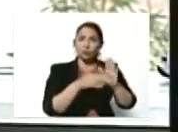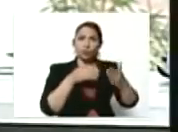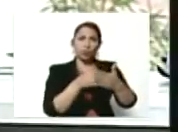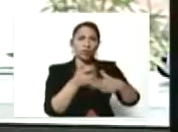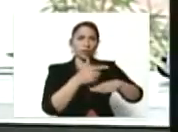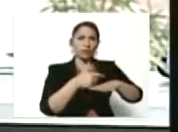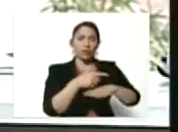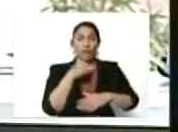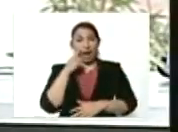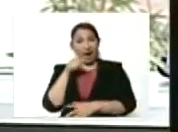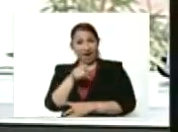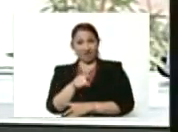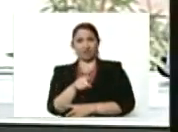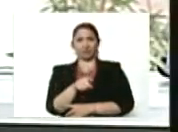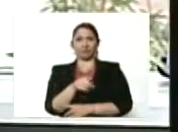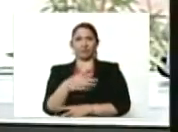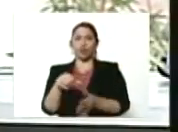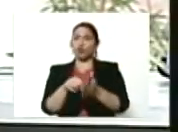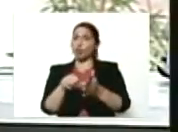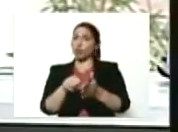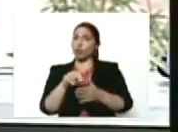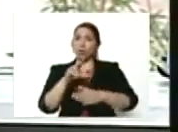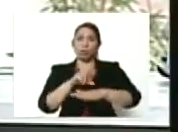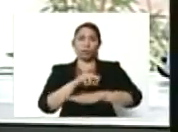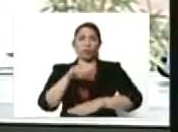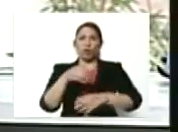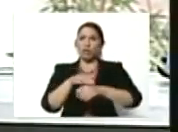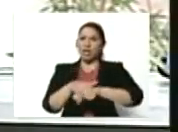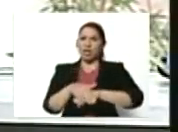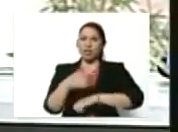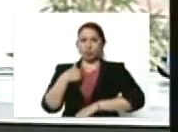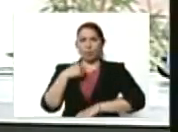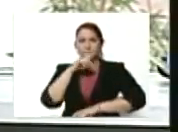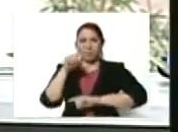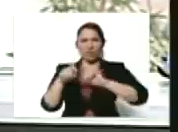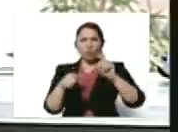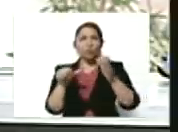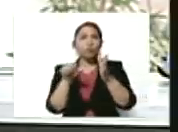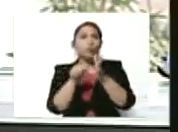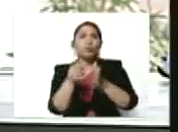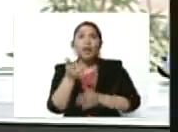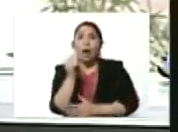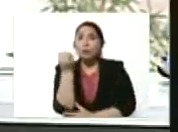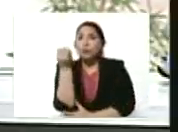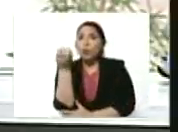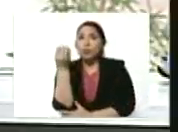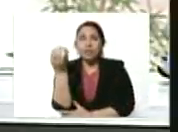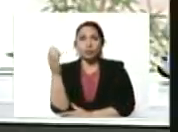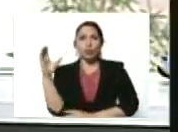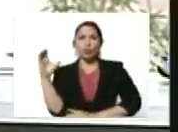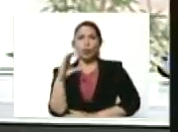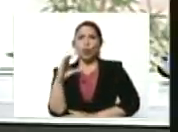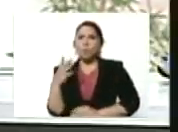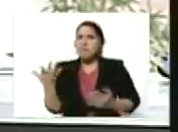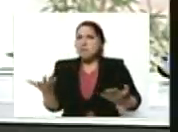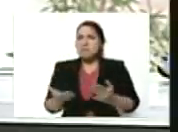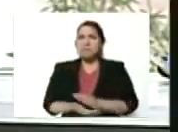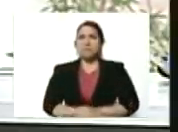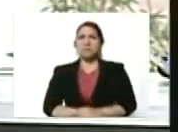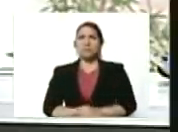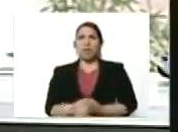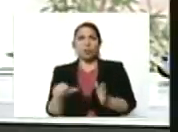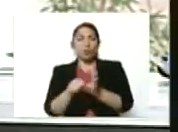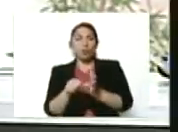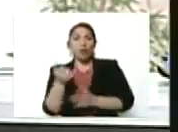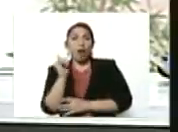donde, doctor Jorge Rodríguez, uno se pregunta, ¿y dónde está el Congreso de Colombia? ¿Dónde están